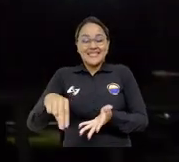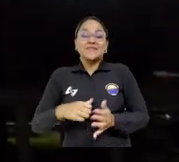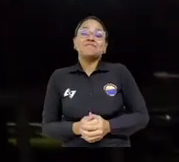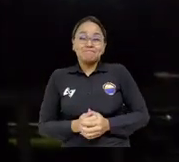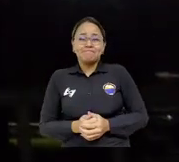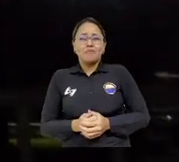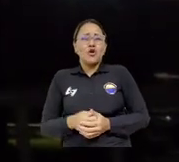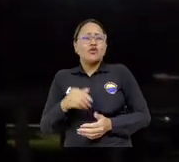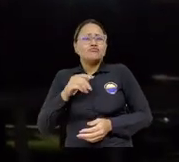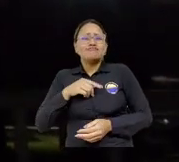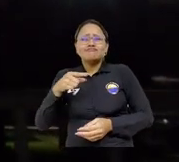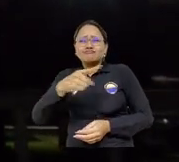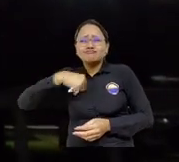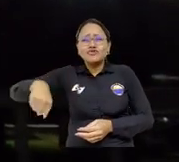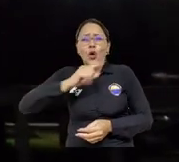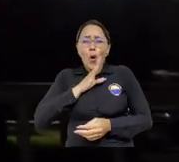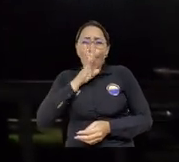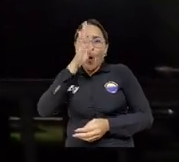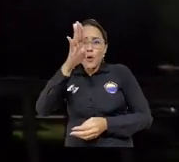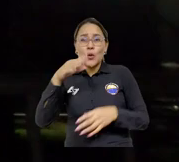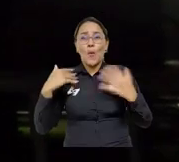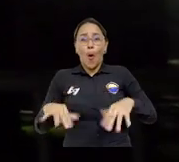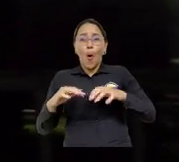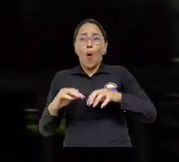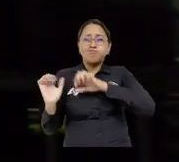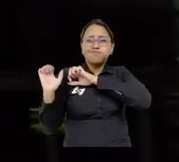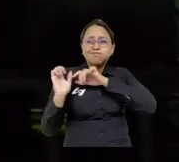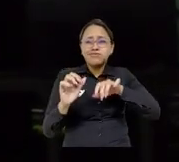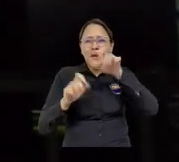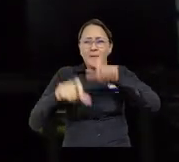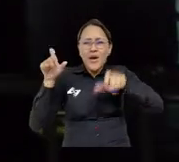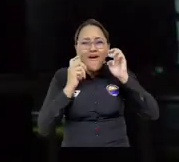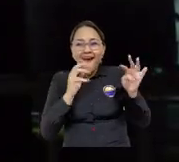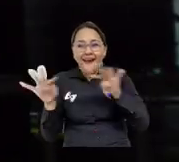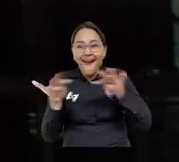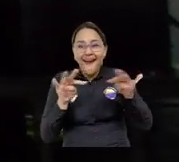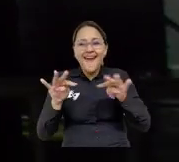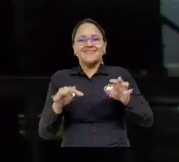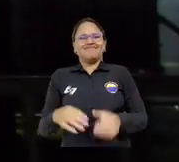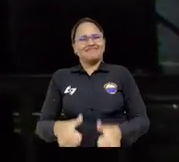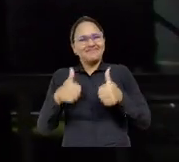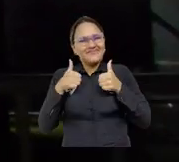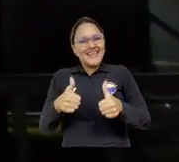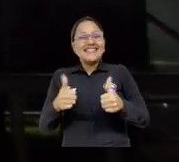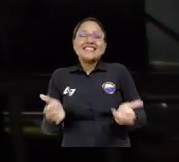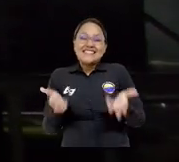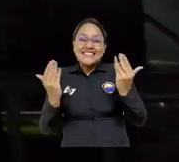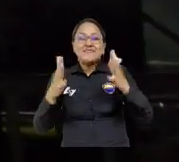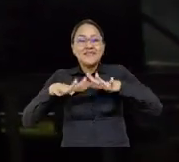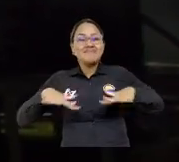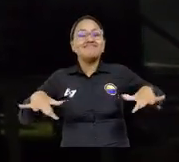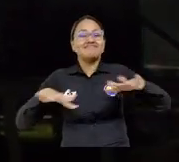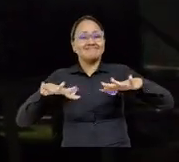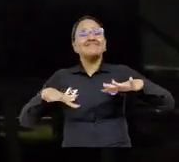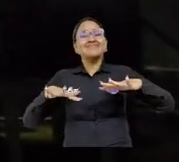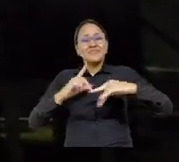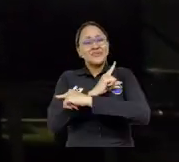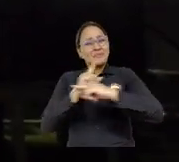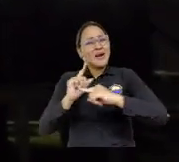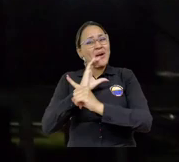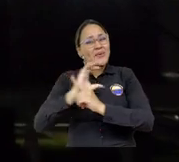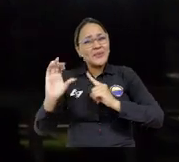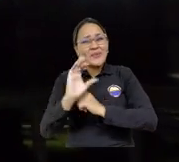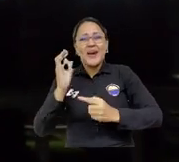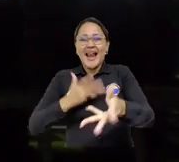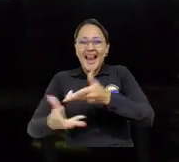danza. Estos saberes, esta tradición, vino muchísima gente, así que me pareció positivo que dentro de la Semana Cultural hubiese un